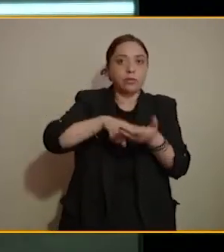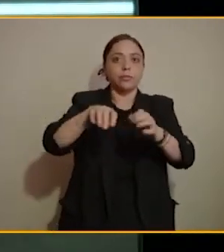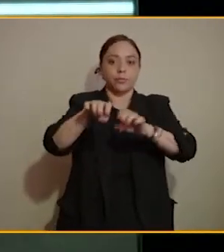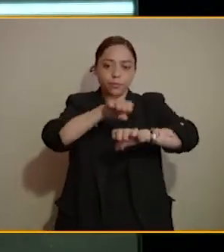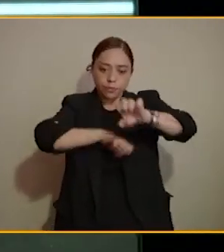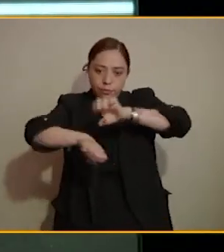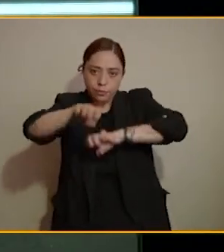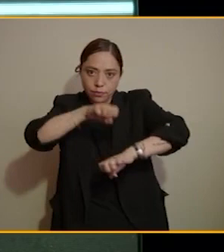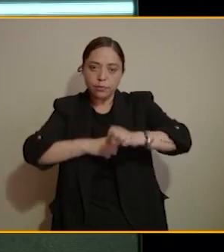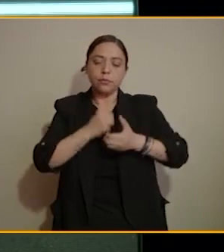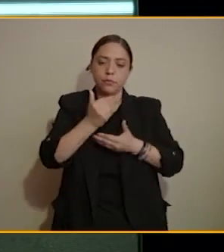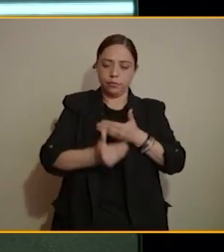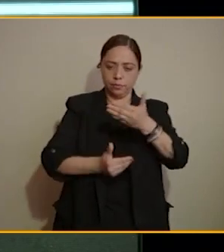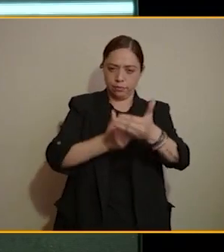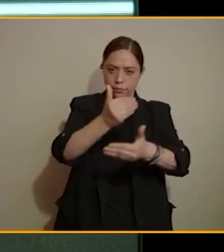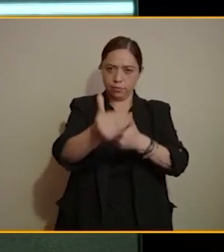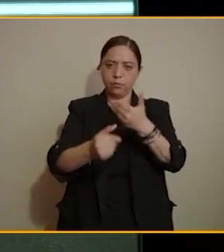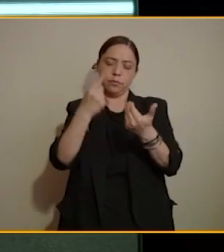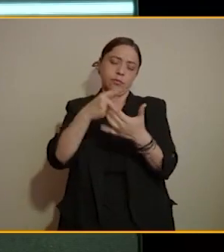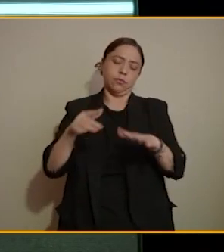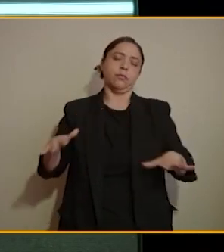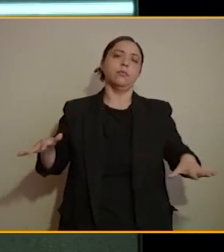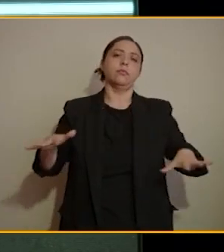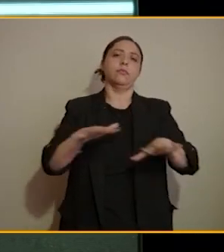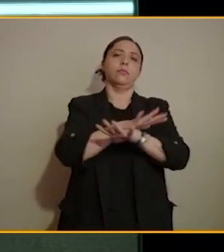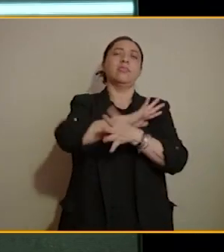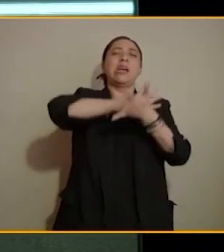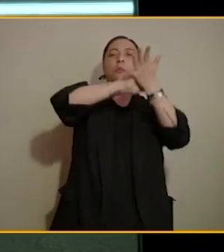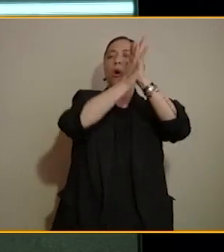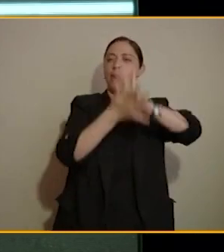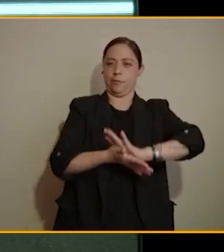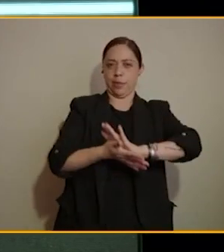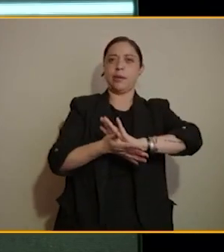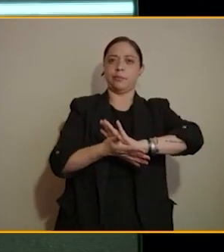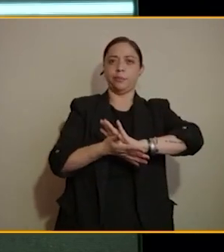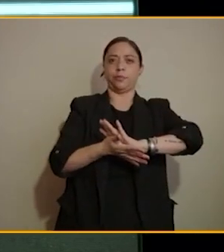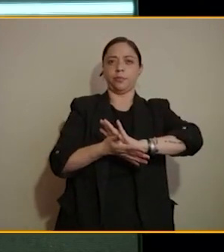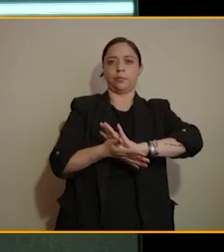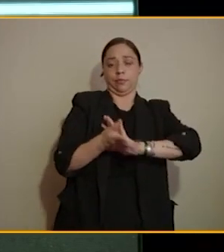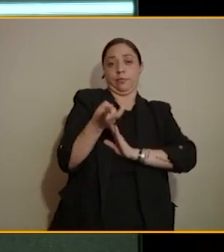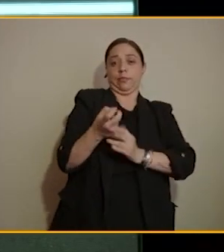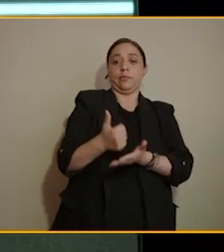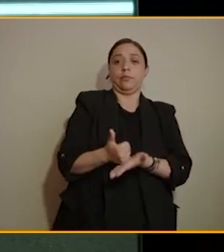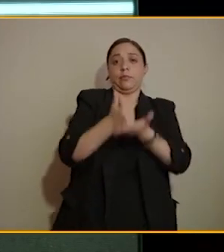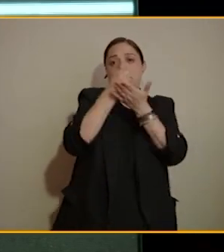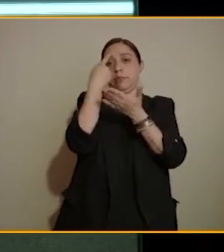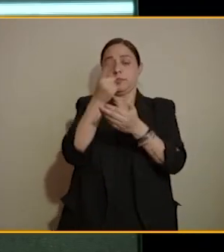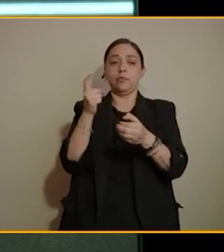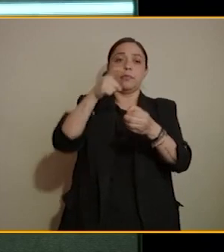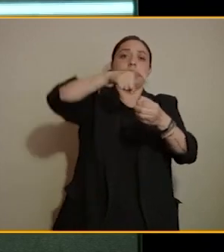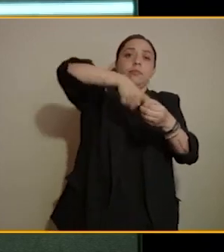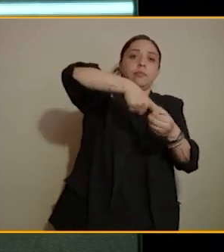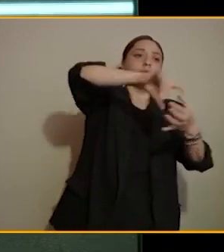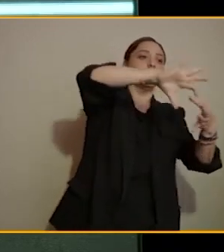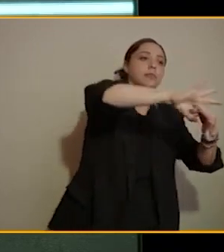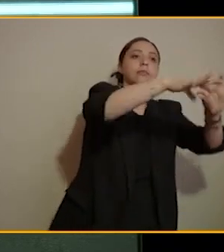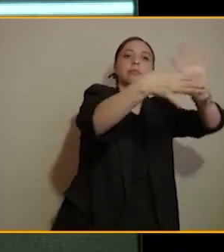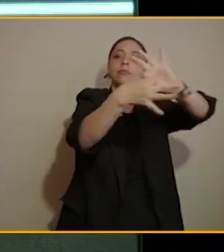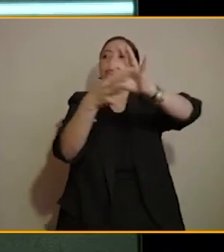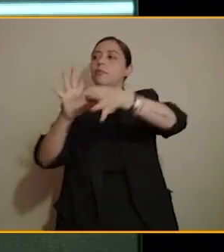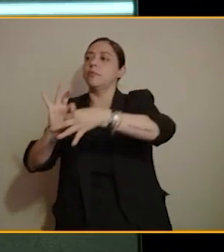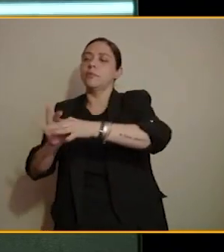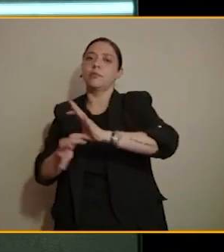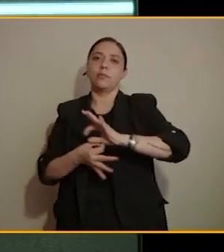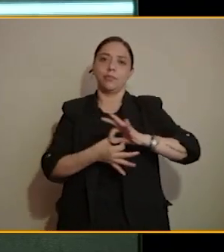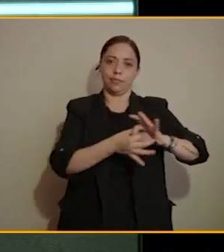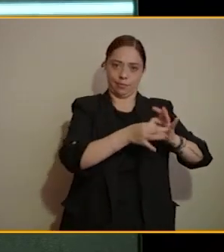estos procesos de reconversión que van a permitir que ellos mismos se inserten en más y mejores cadenas. Todo